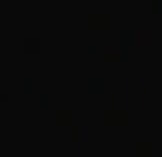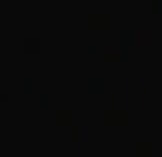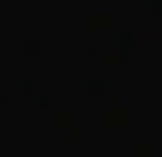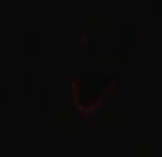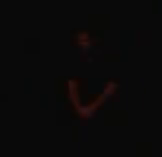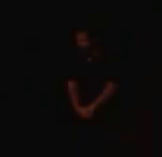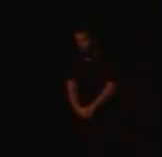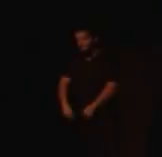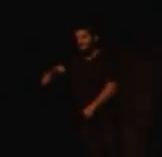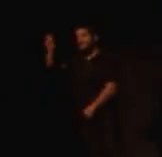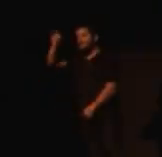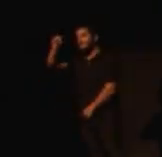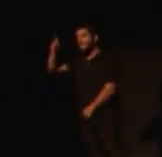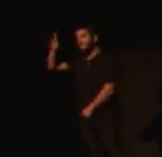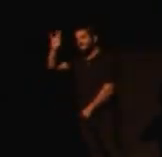Y su nombre es...